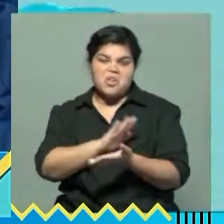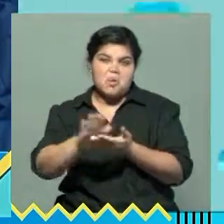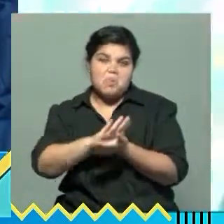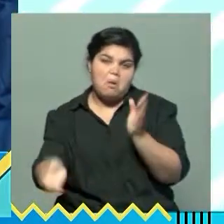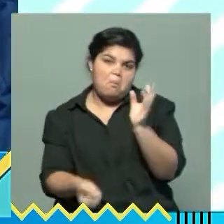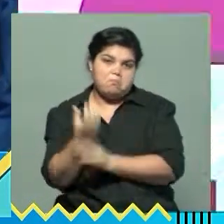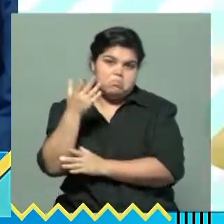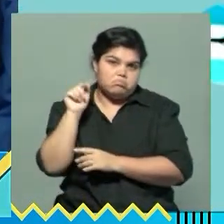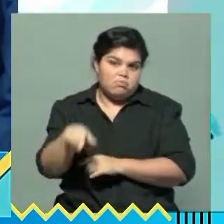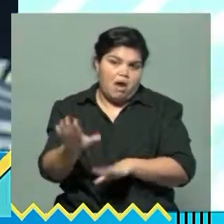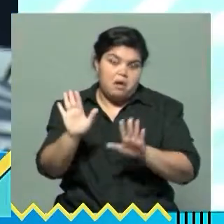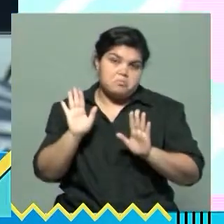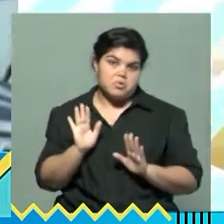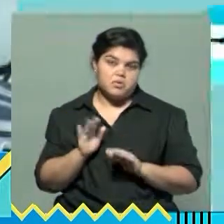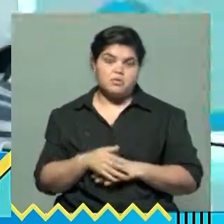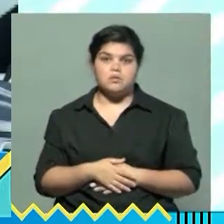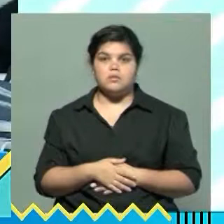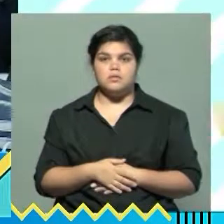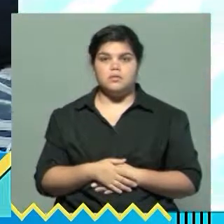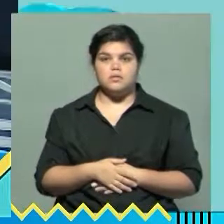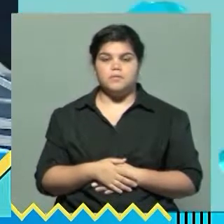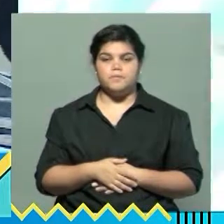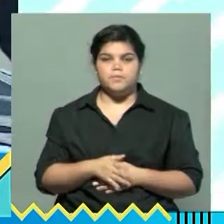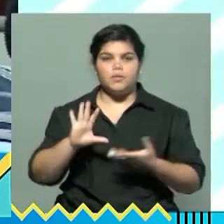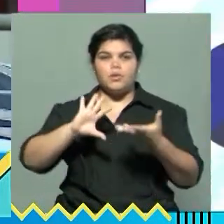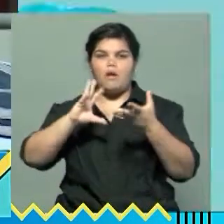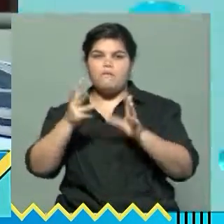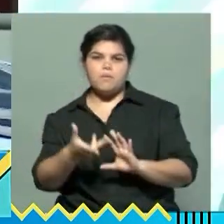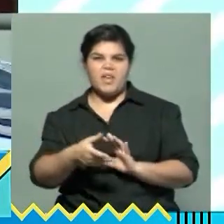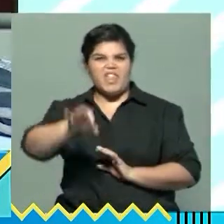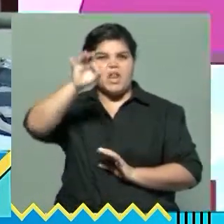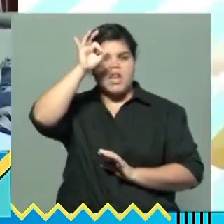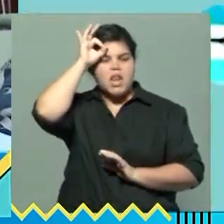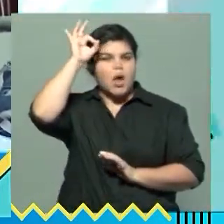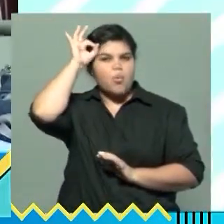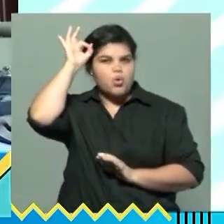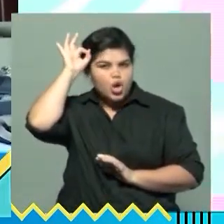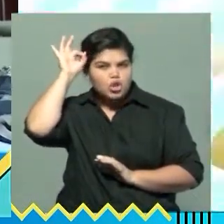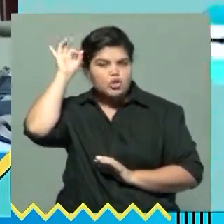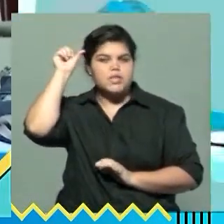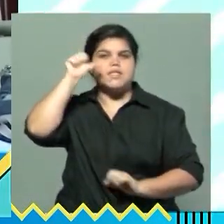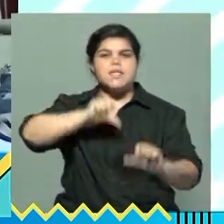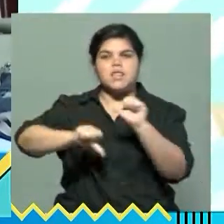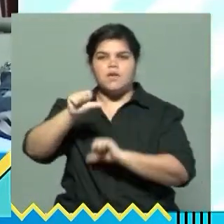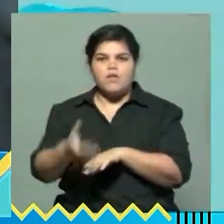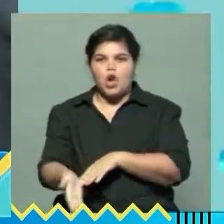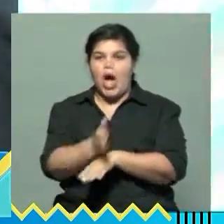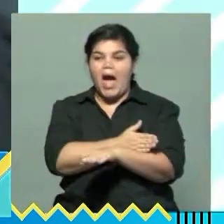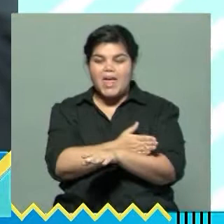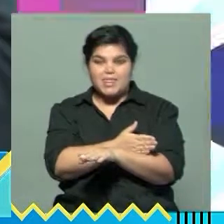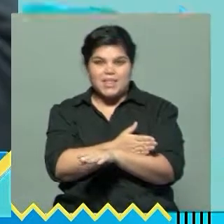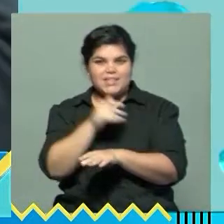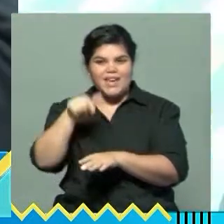hoy, al ponerse un ropaje neurocientífico a ese tipo de conocimiento que antecede las neurociencias, parece